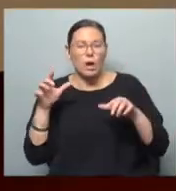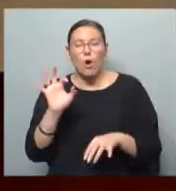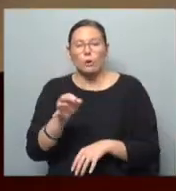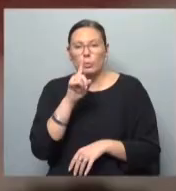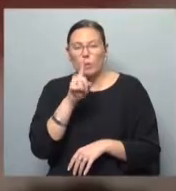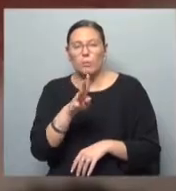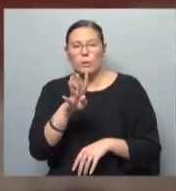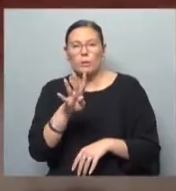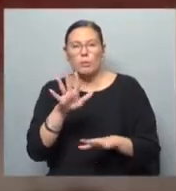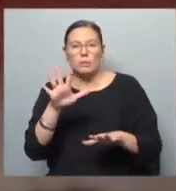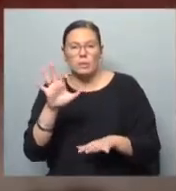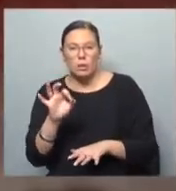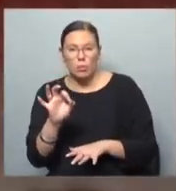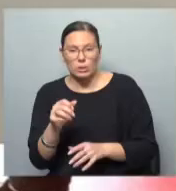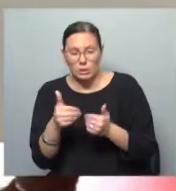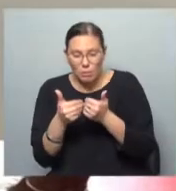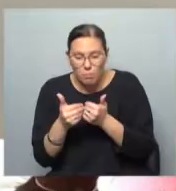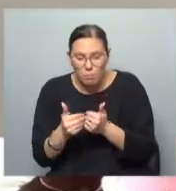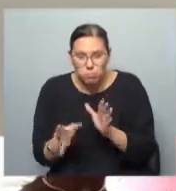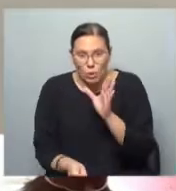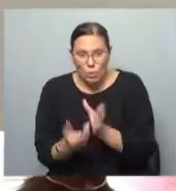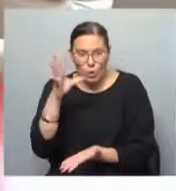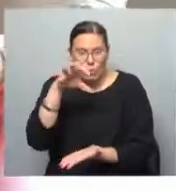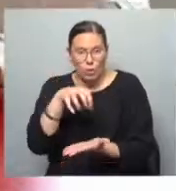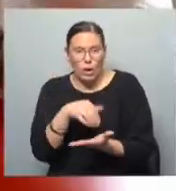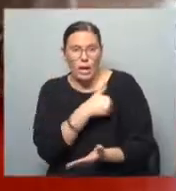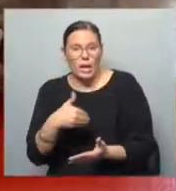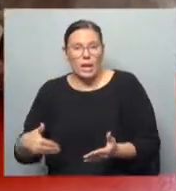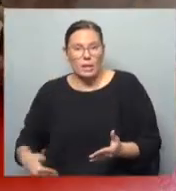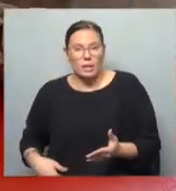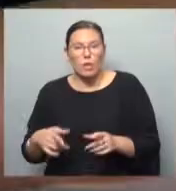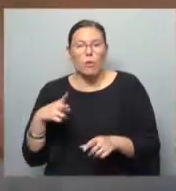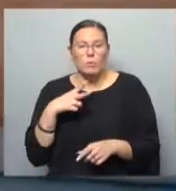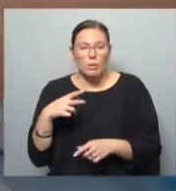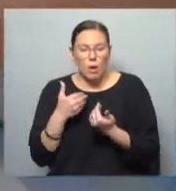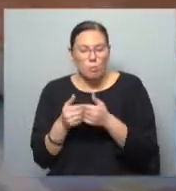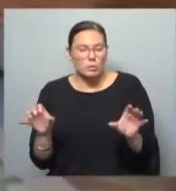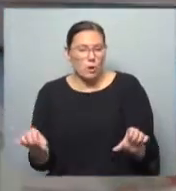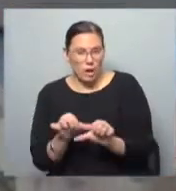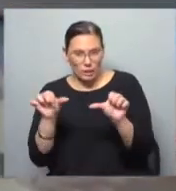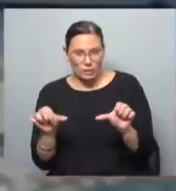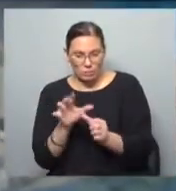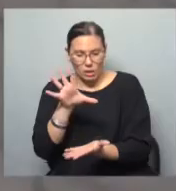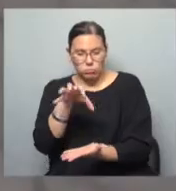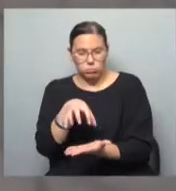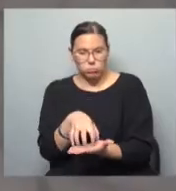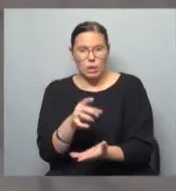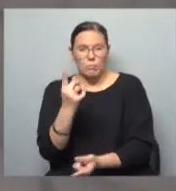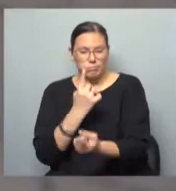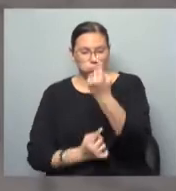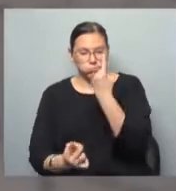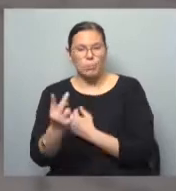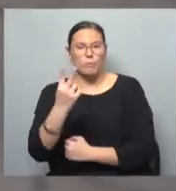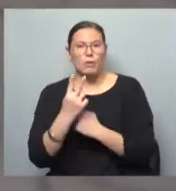nuevo Rompao Chai, gestionado conjuntamente por el Estado y el sector privado, inició su actividad. Rompao Chai ha recibido a invitados